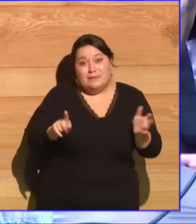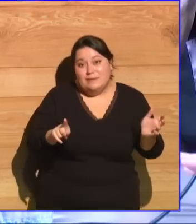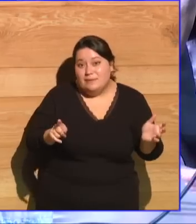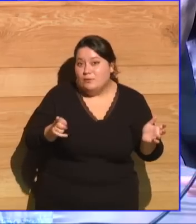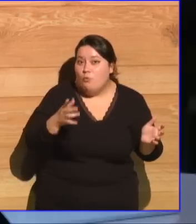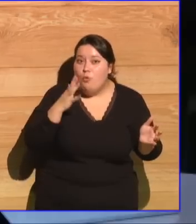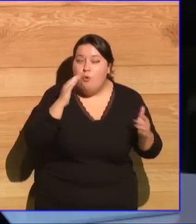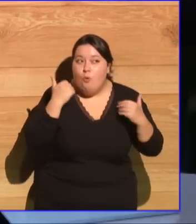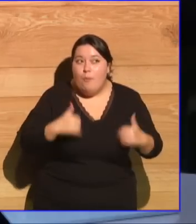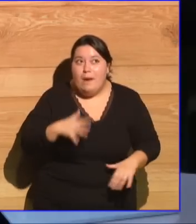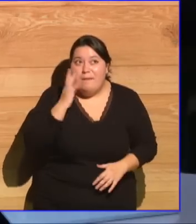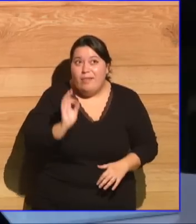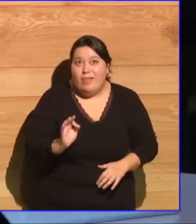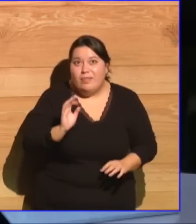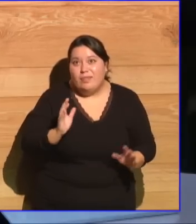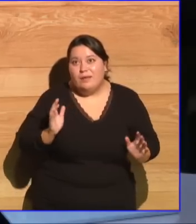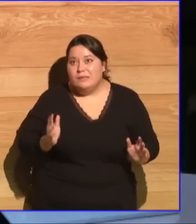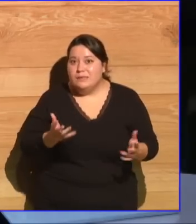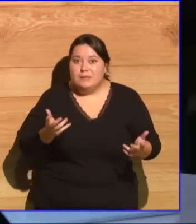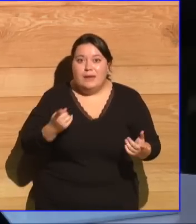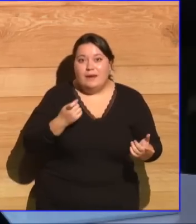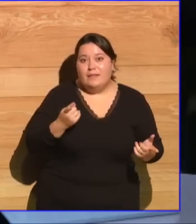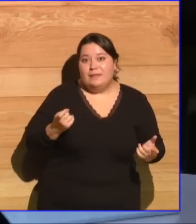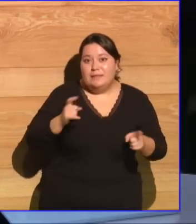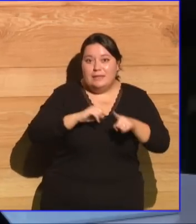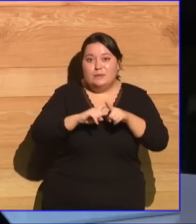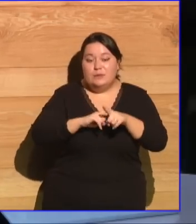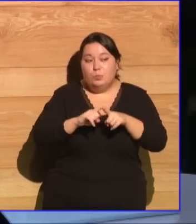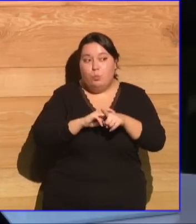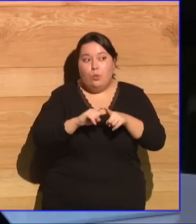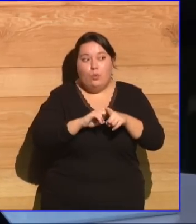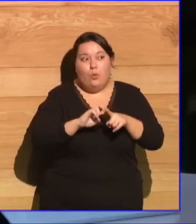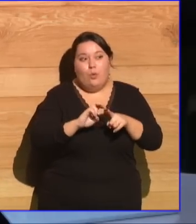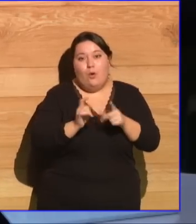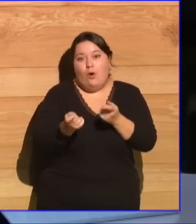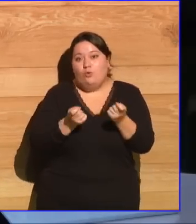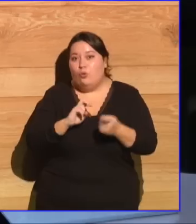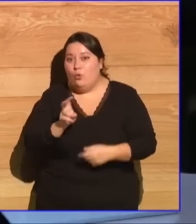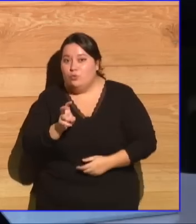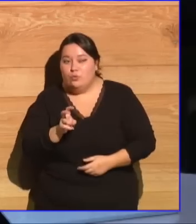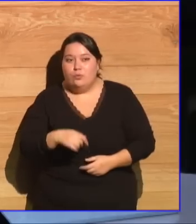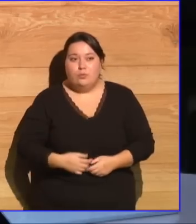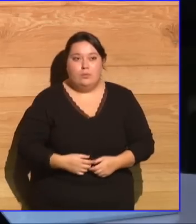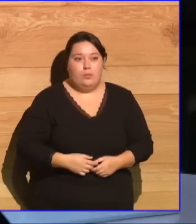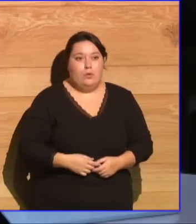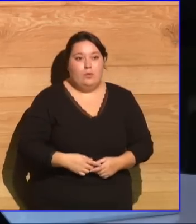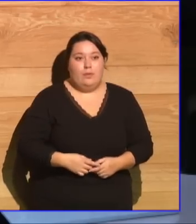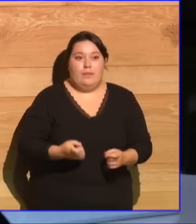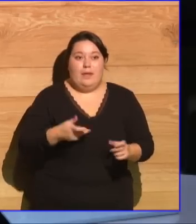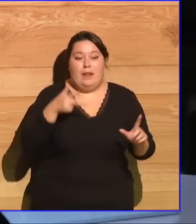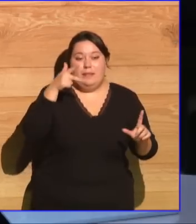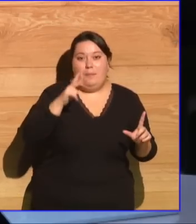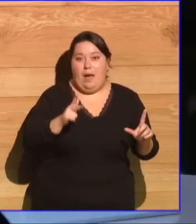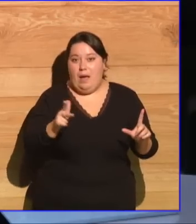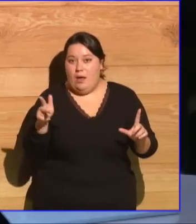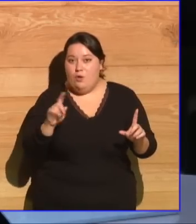verdad humana, de alguna manera, muchas veces necesita de otro tipo de contención. No estoy diciendo que tenga que ser plano o contraplano, no, porque de hecho no es eso la lista